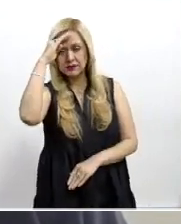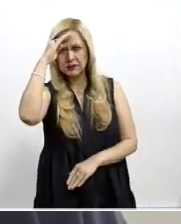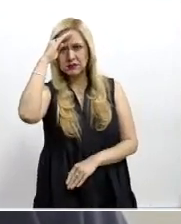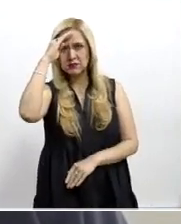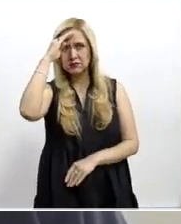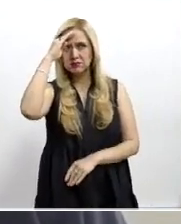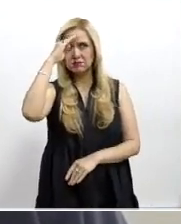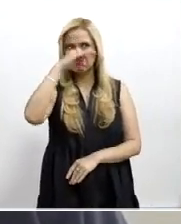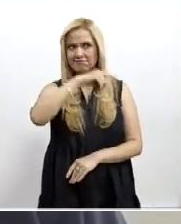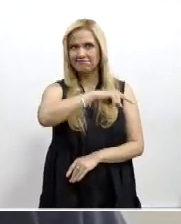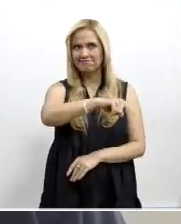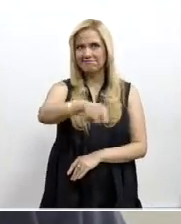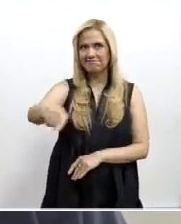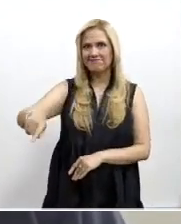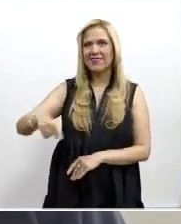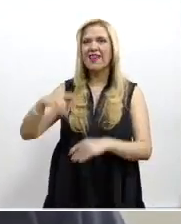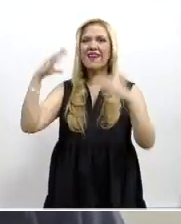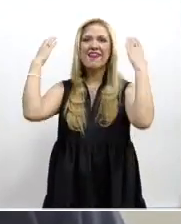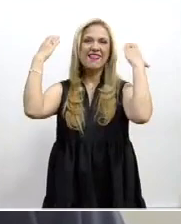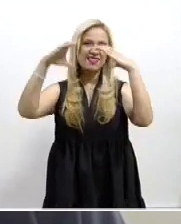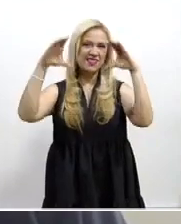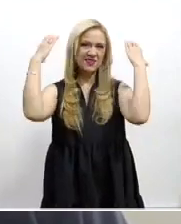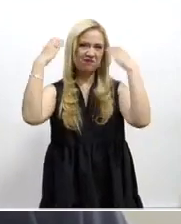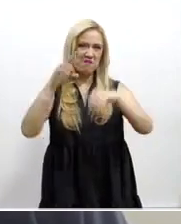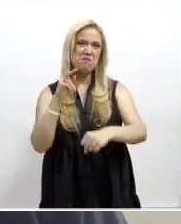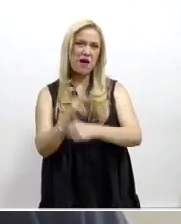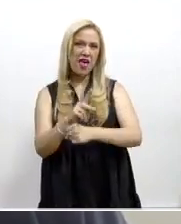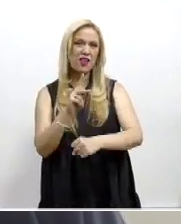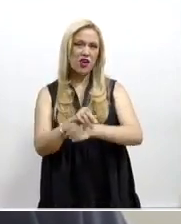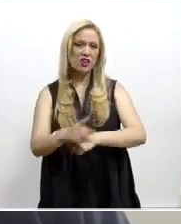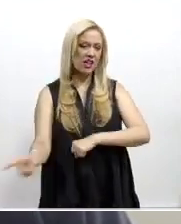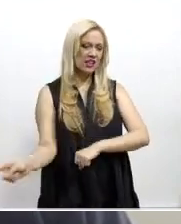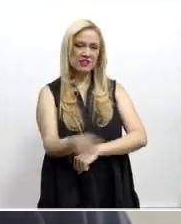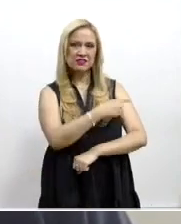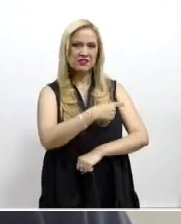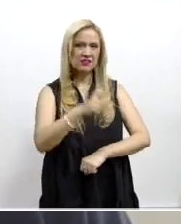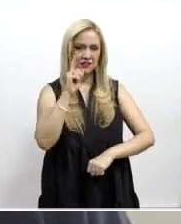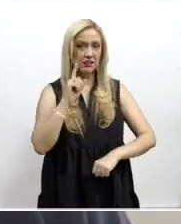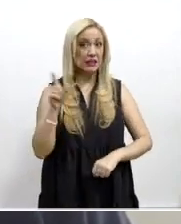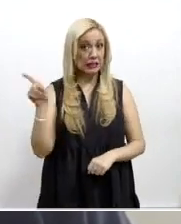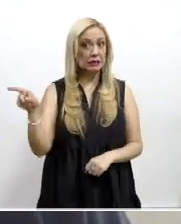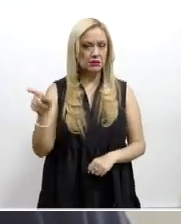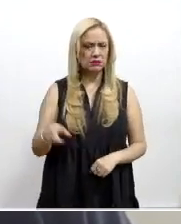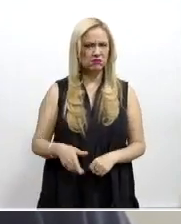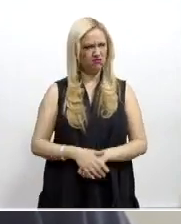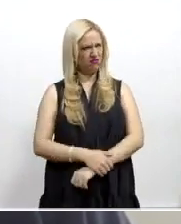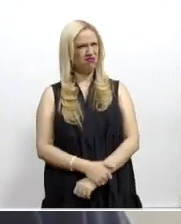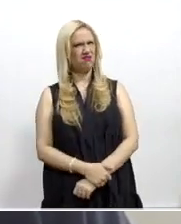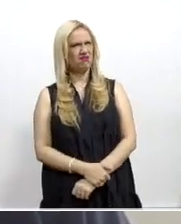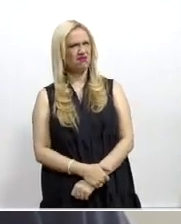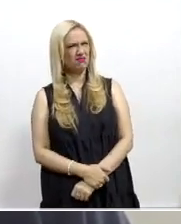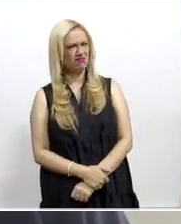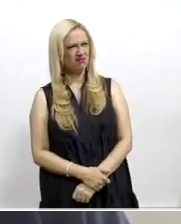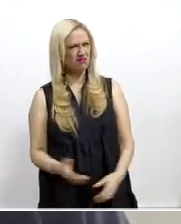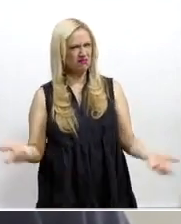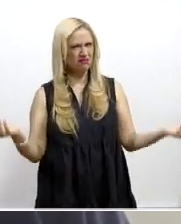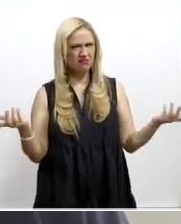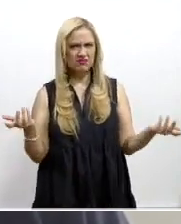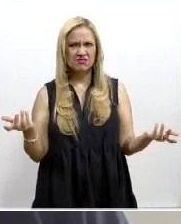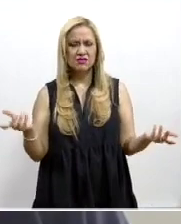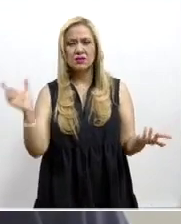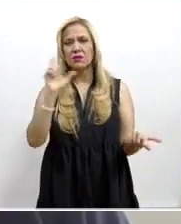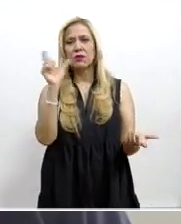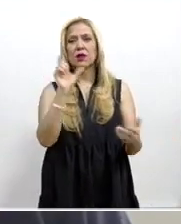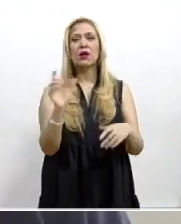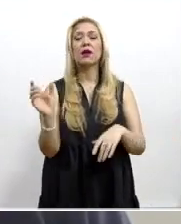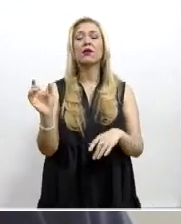por los llamados proxenetas o padrotes que hay en México. Ellos entendieron que a partir de la aparición